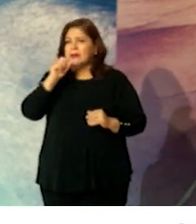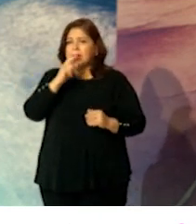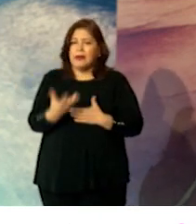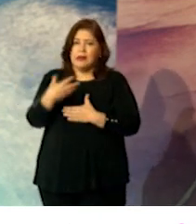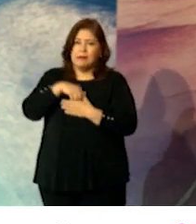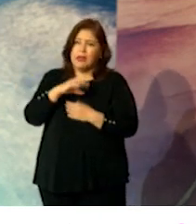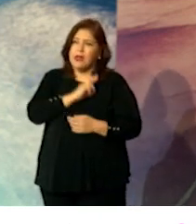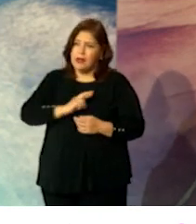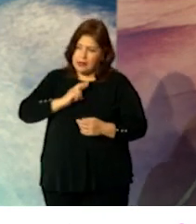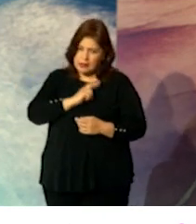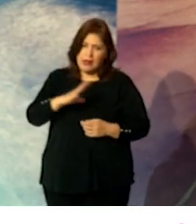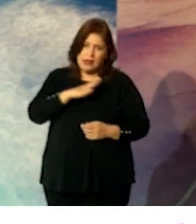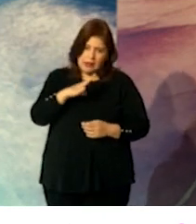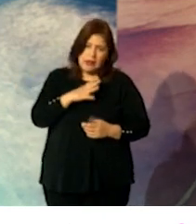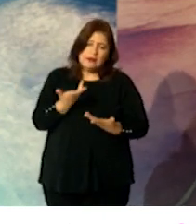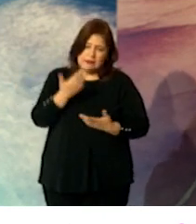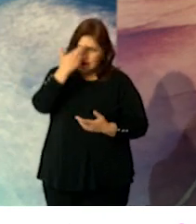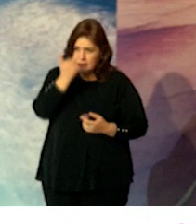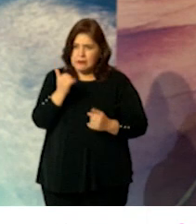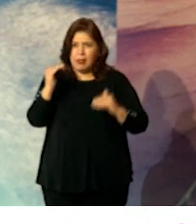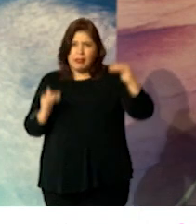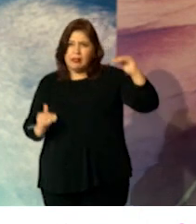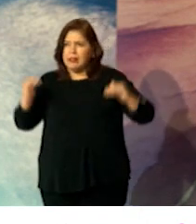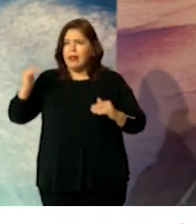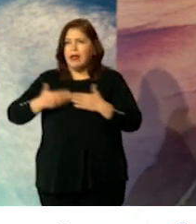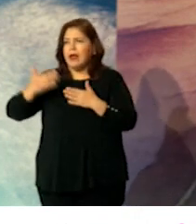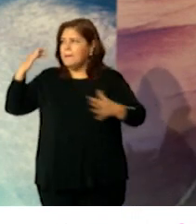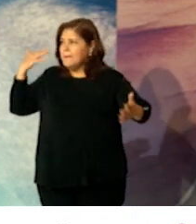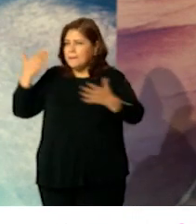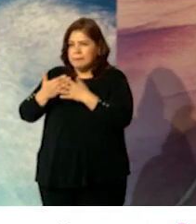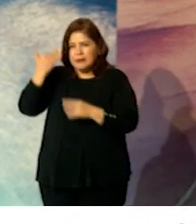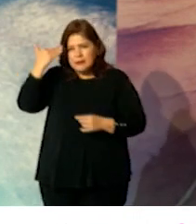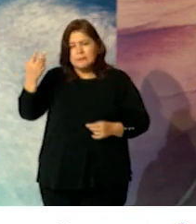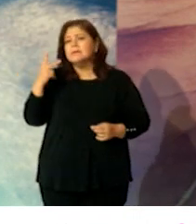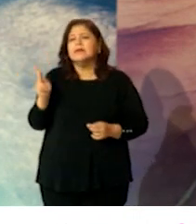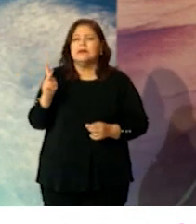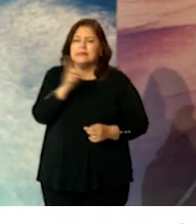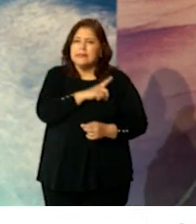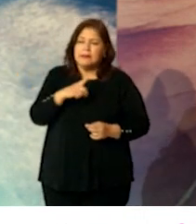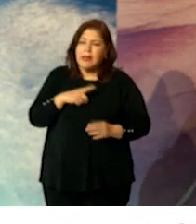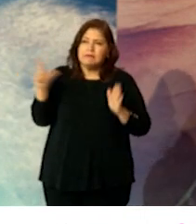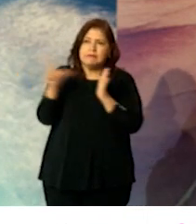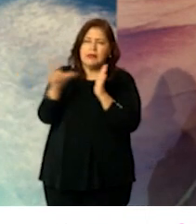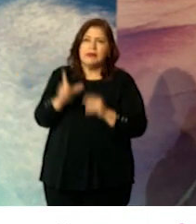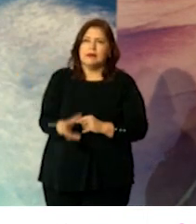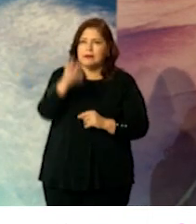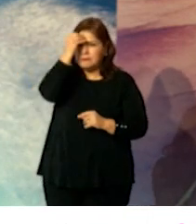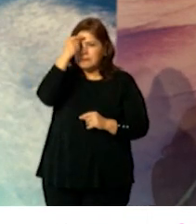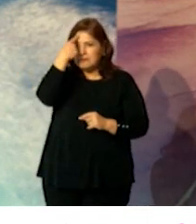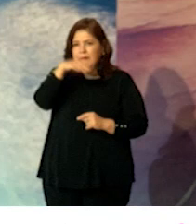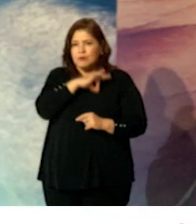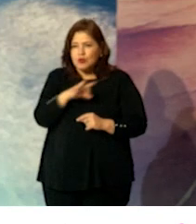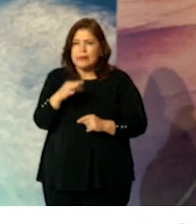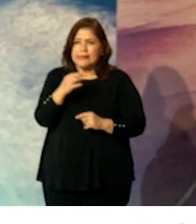es totalmente razonable de todas las desigualdades que se han dado en el pasado, pero a través de eso, pues hay que aprender, y hay que aprender a hacerlo pues desde